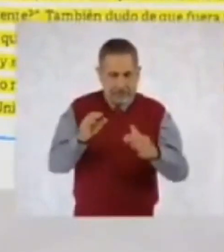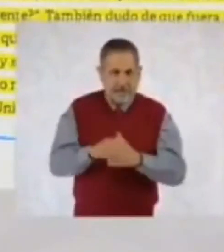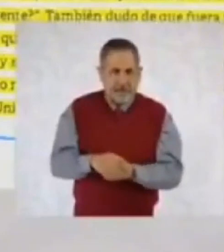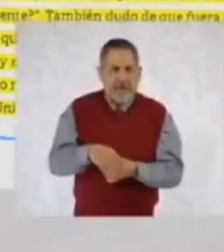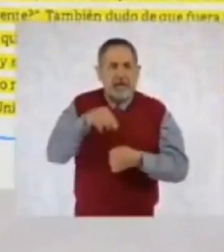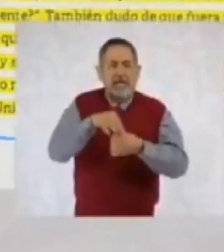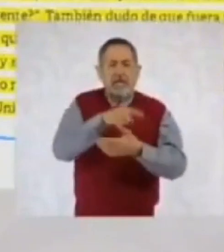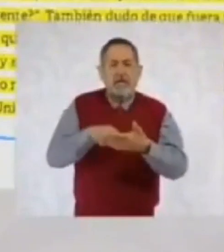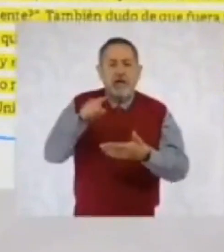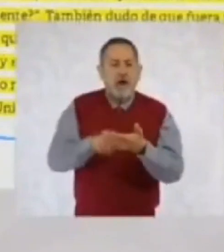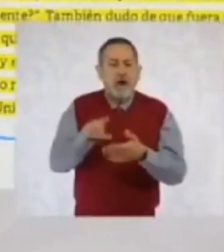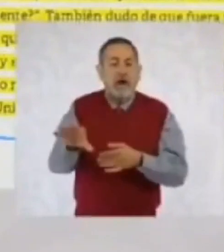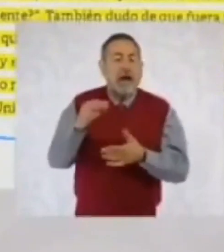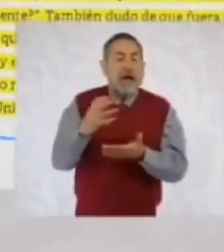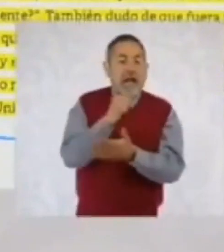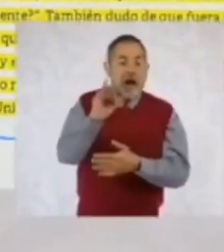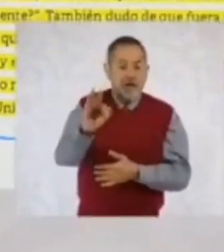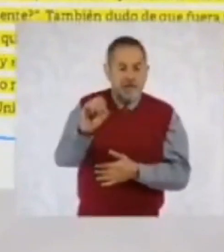La elección de Fox.